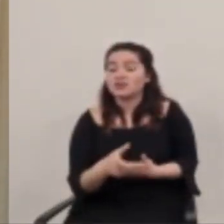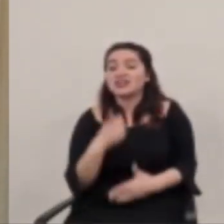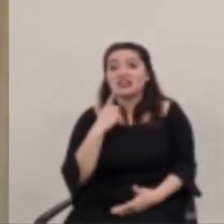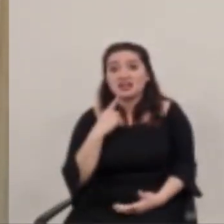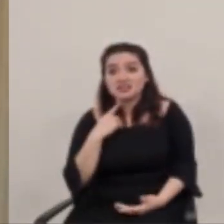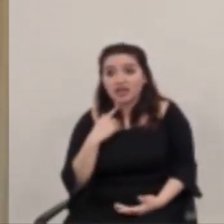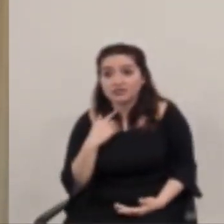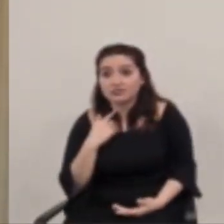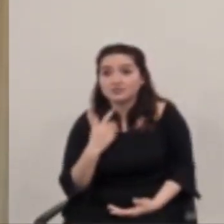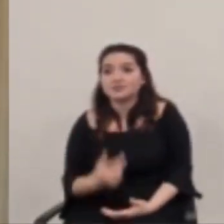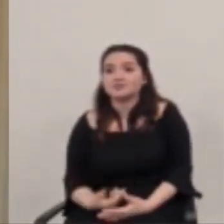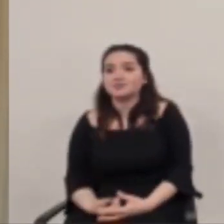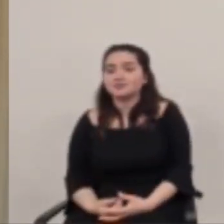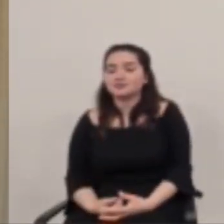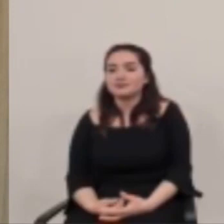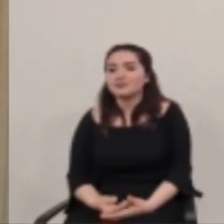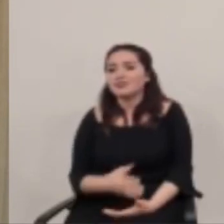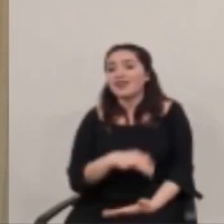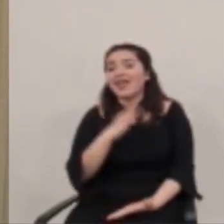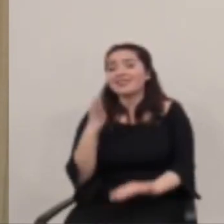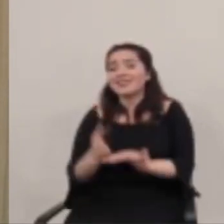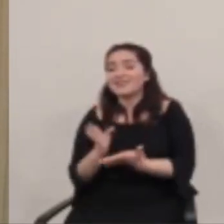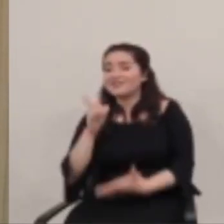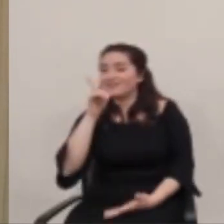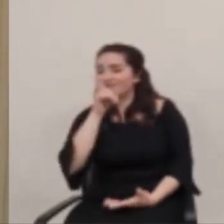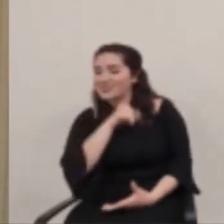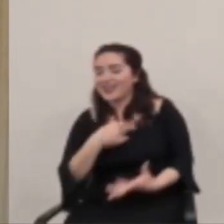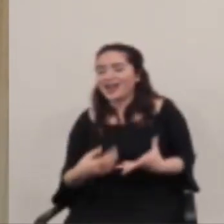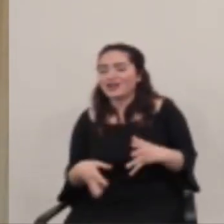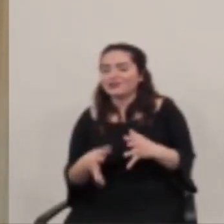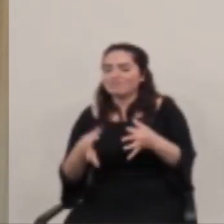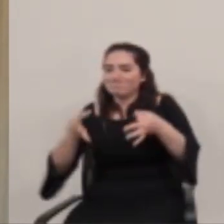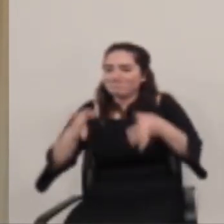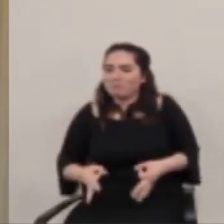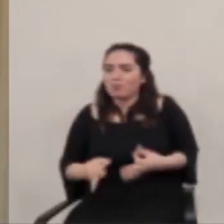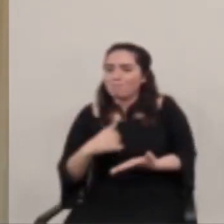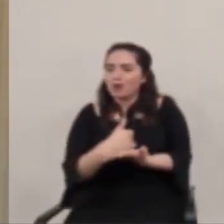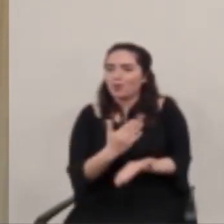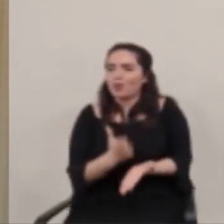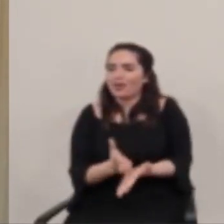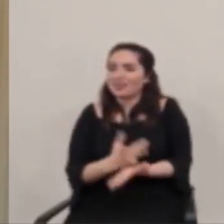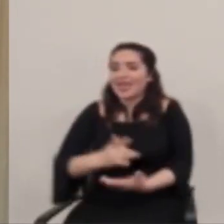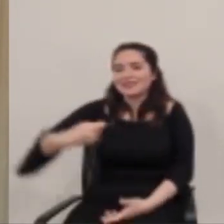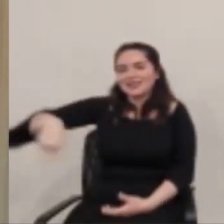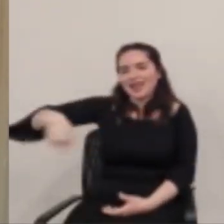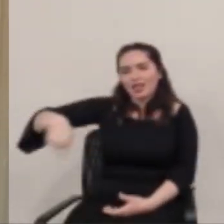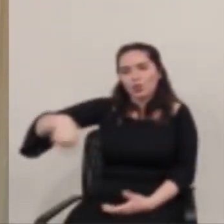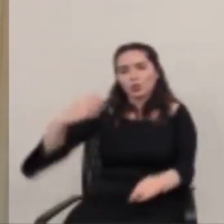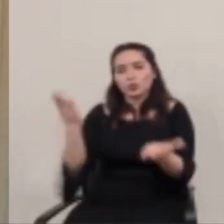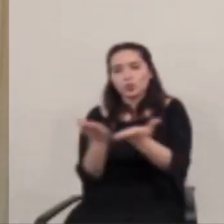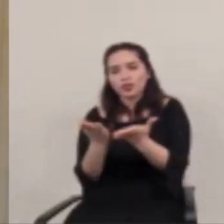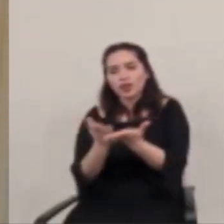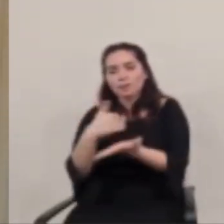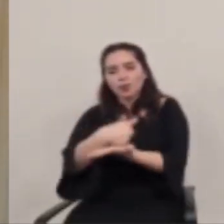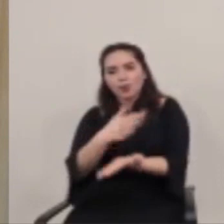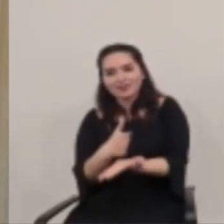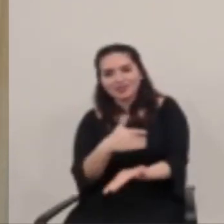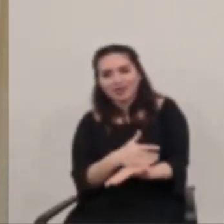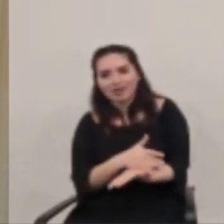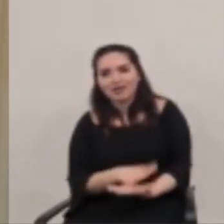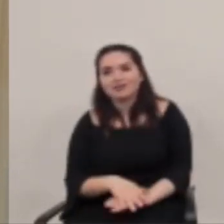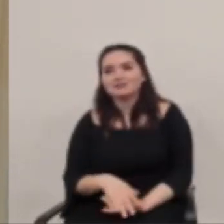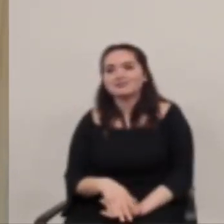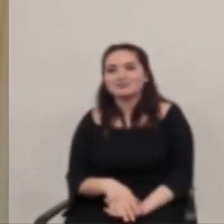interesaban hasta finalmente lograr concretar una propuesta, cómo luego el Senado estudia esta propuesta